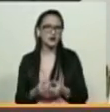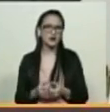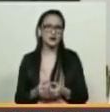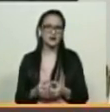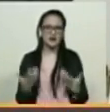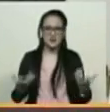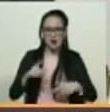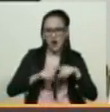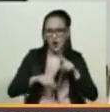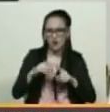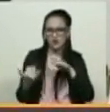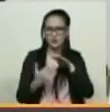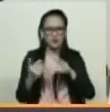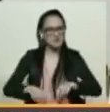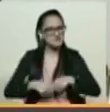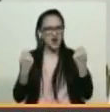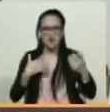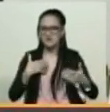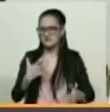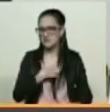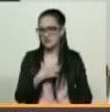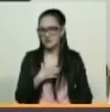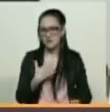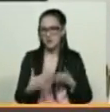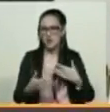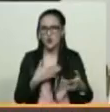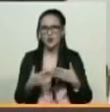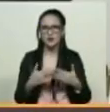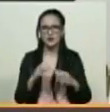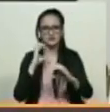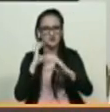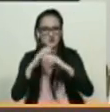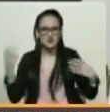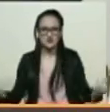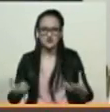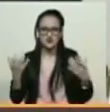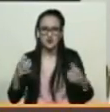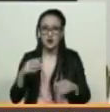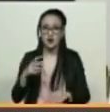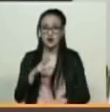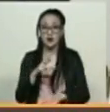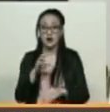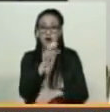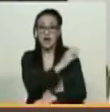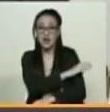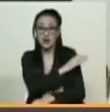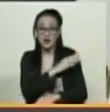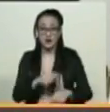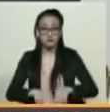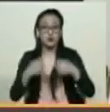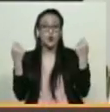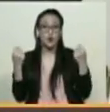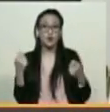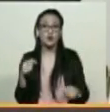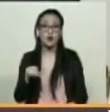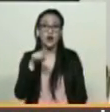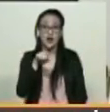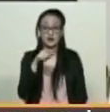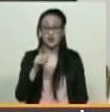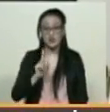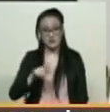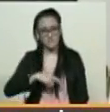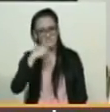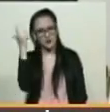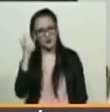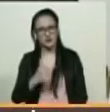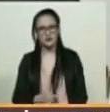cosas, quemar instituciones, quemar unidades de transporte, quemar centros de salud. Eso es deleznable. De eso deberían sentirse